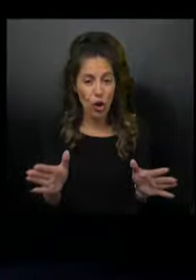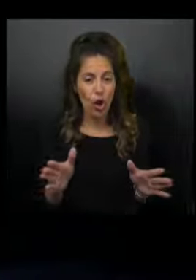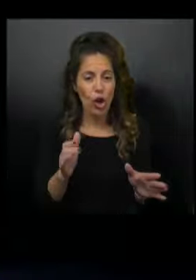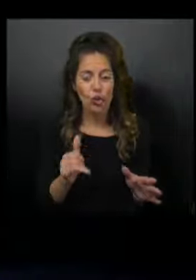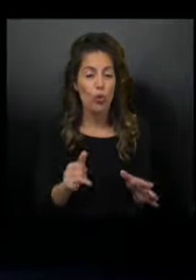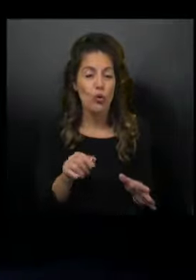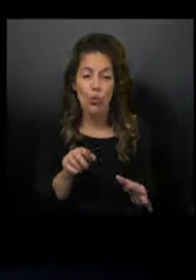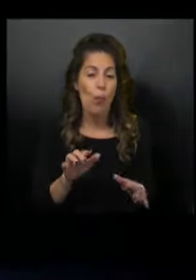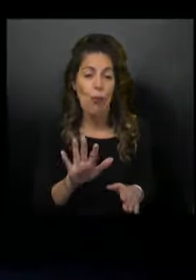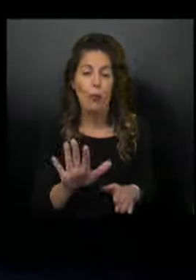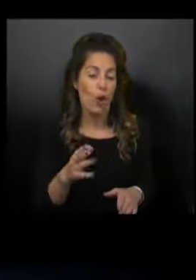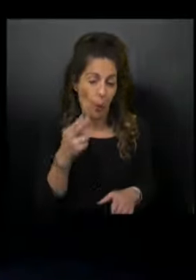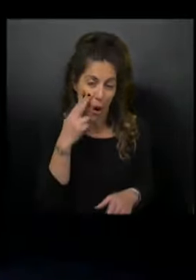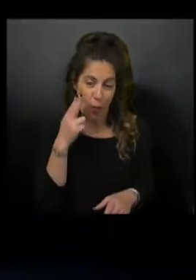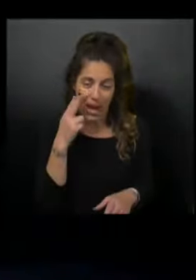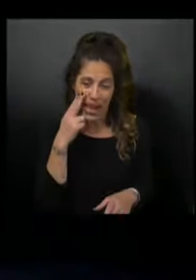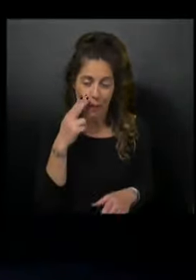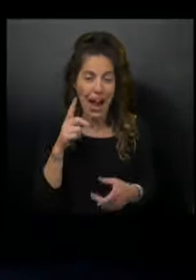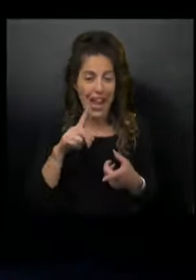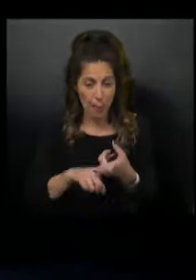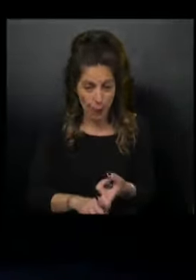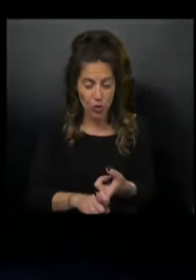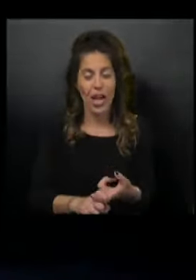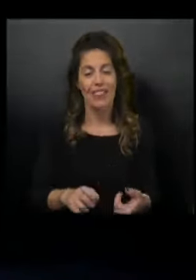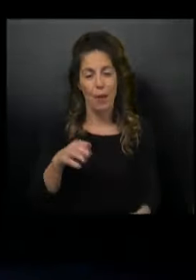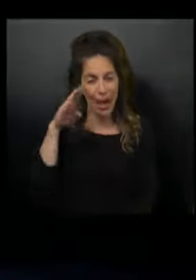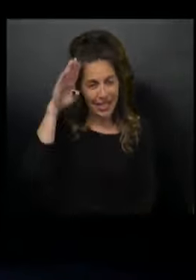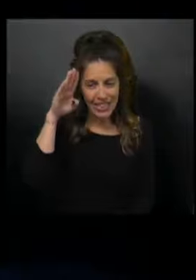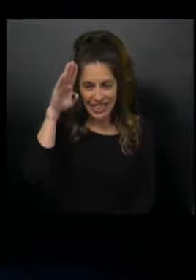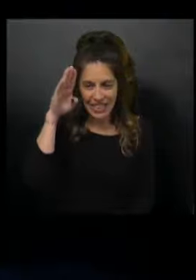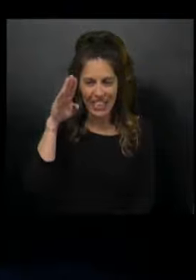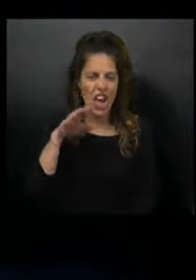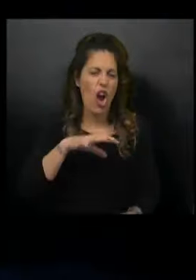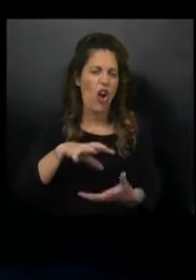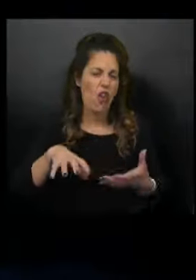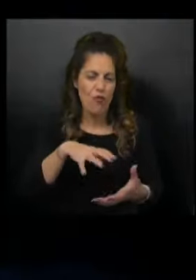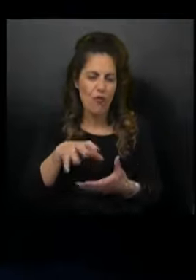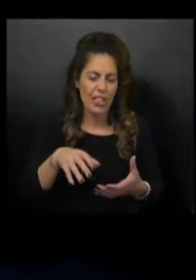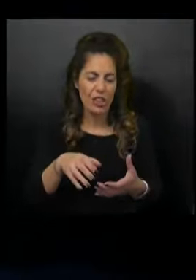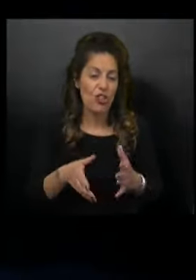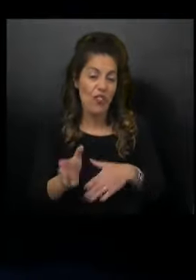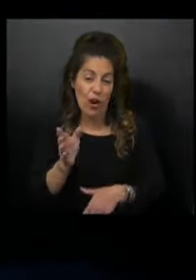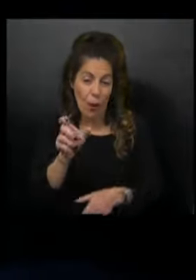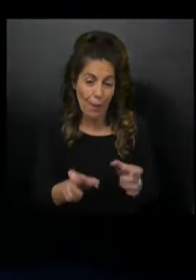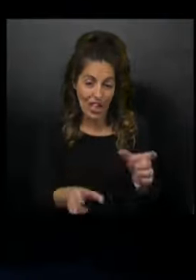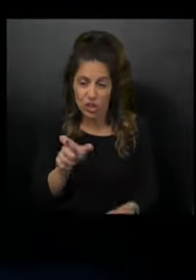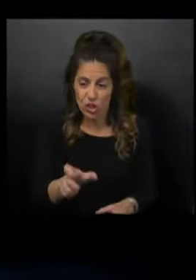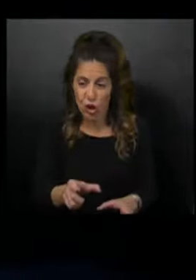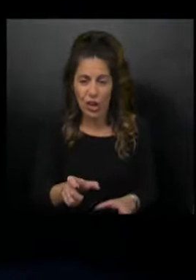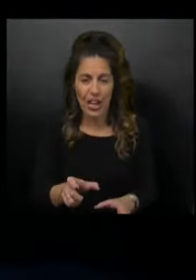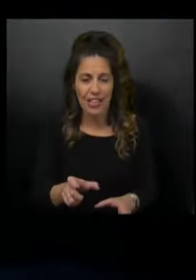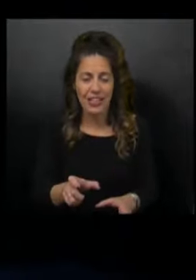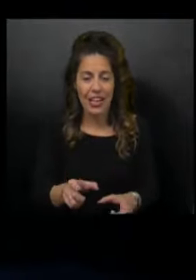propios problemas no la esposa de manini este conflictos se le ha ido gente que ha armado otros